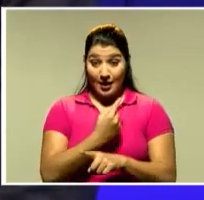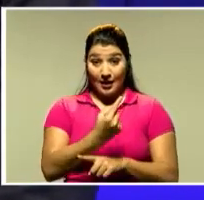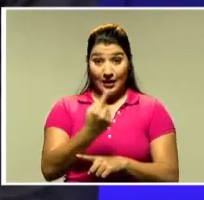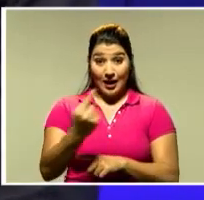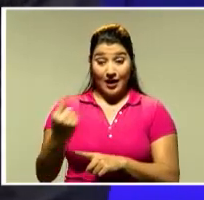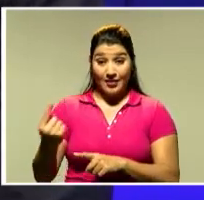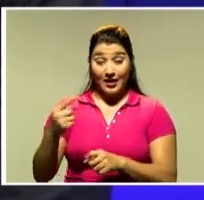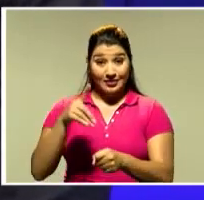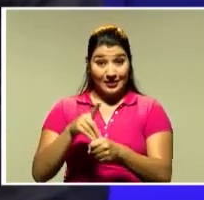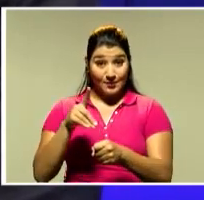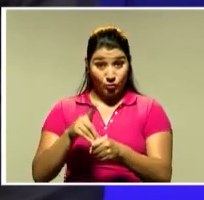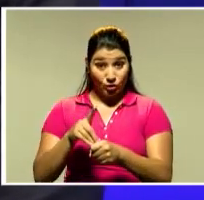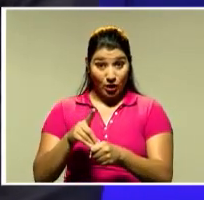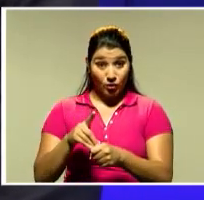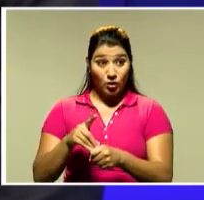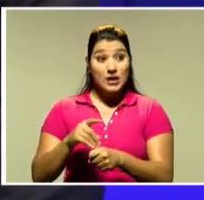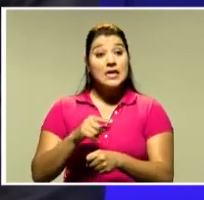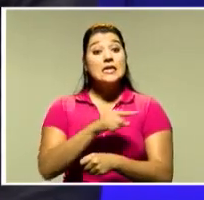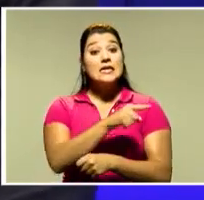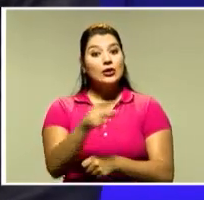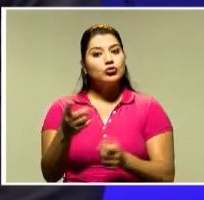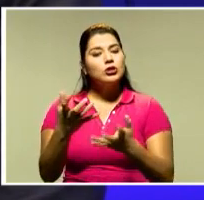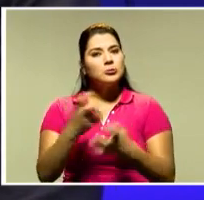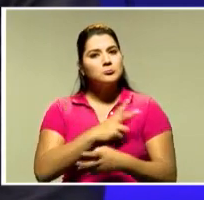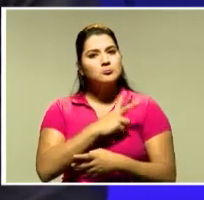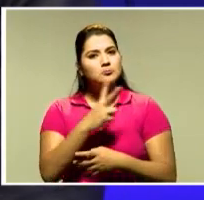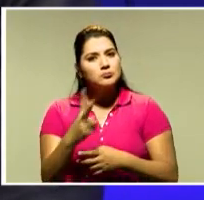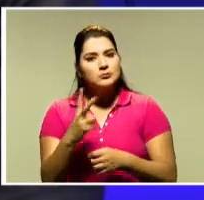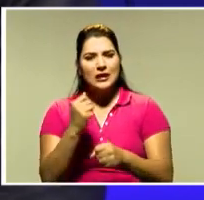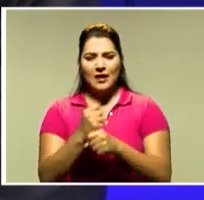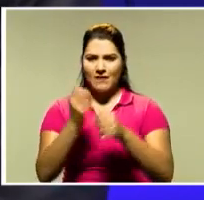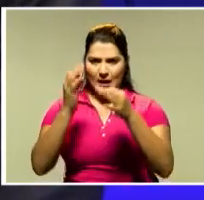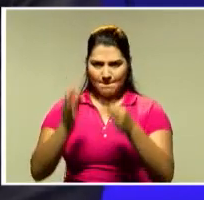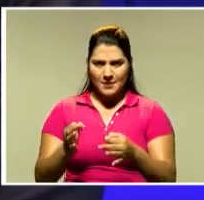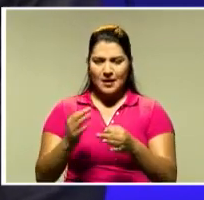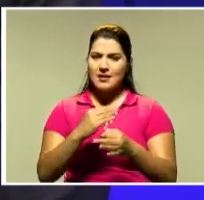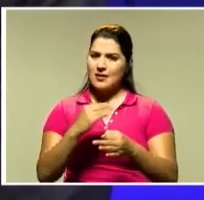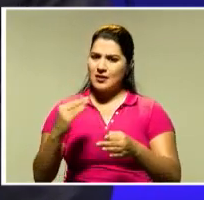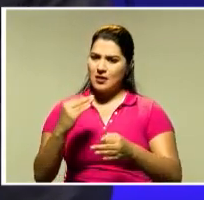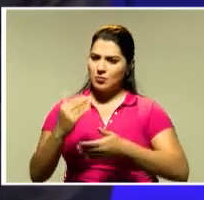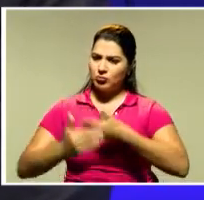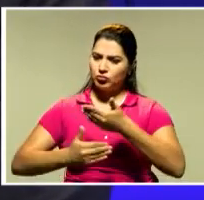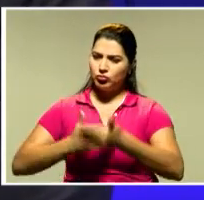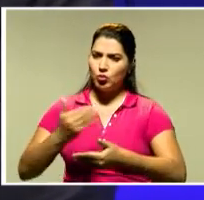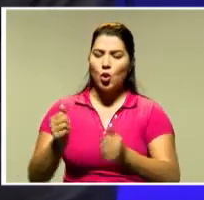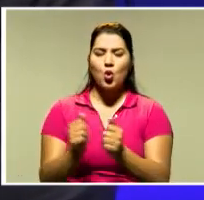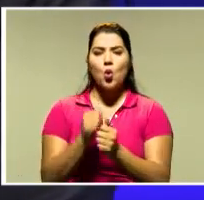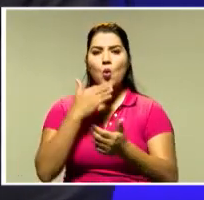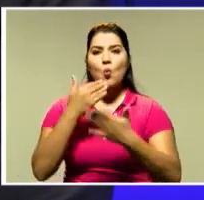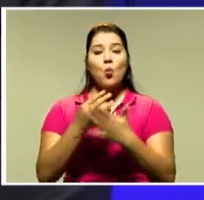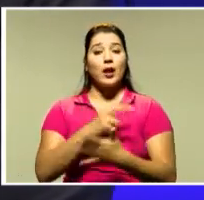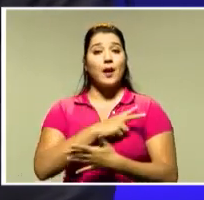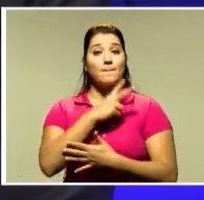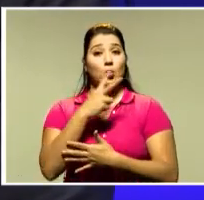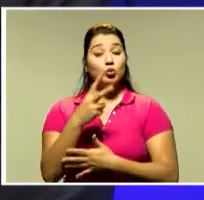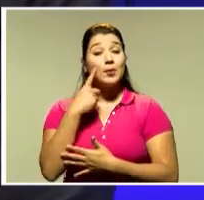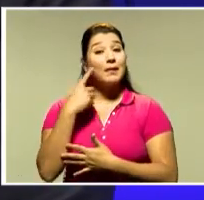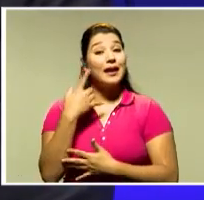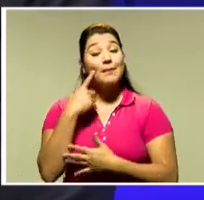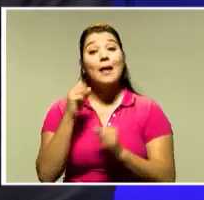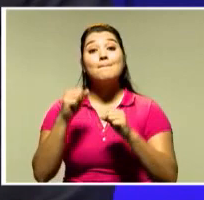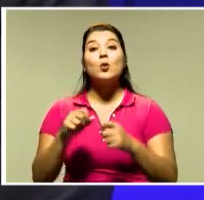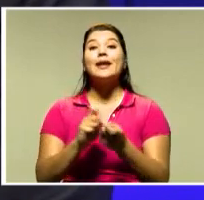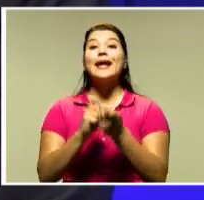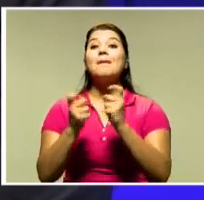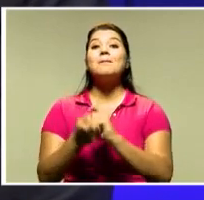las y los diputados y la gana de actuar bien y de llevar adelante una gestión con una enorme voluntad de cambiar para